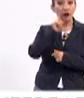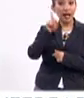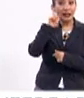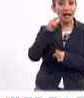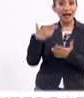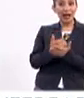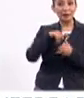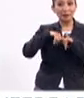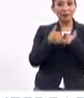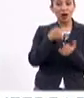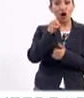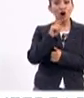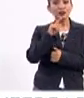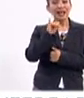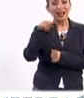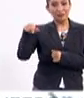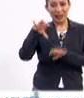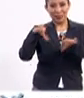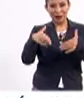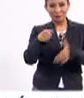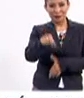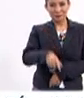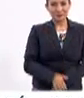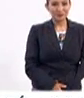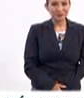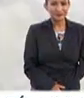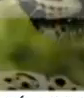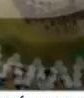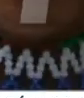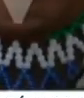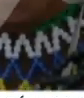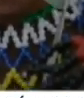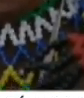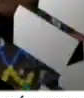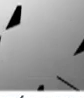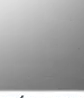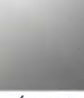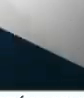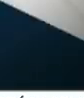primera mujer en ganar un Oscar en esa categoría.